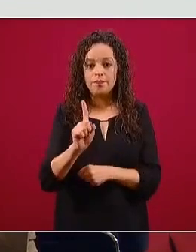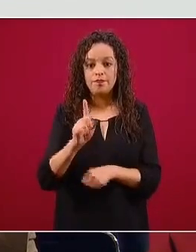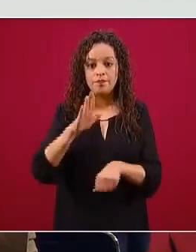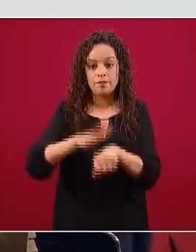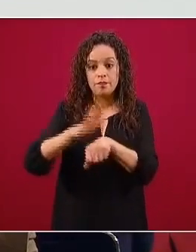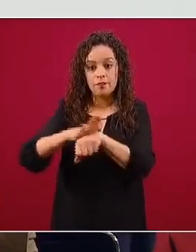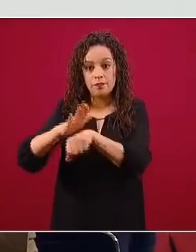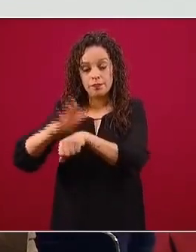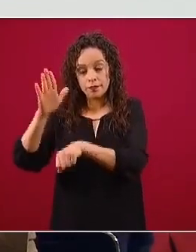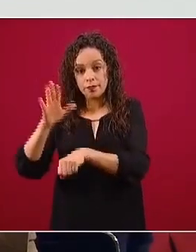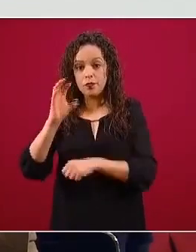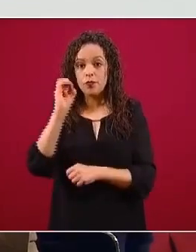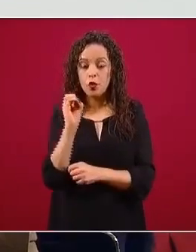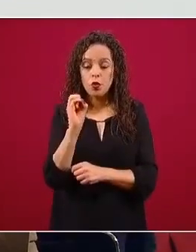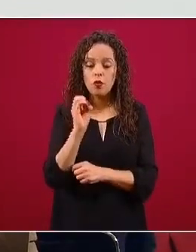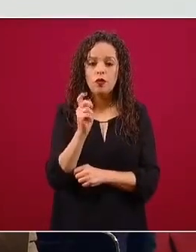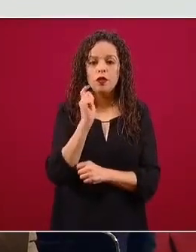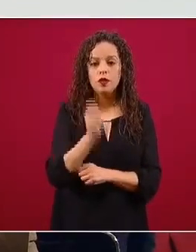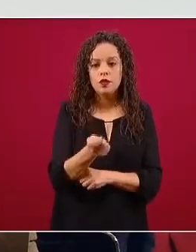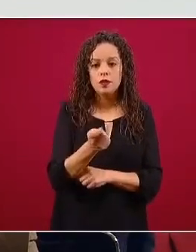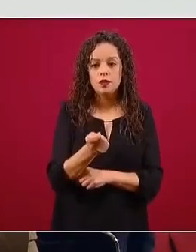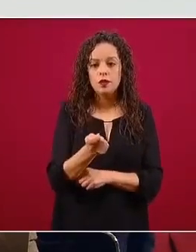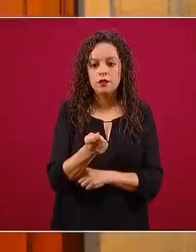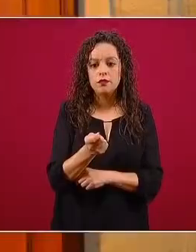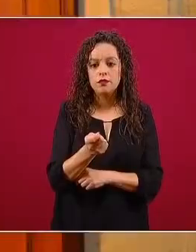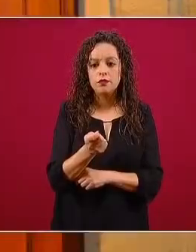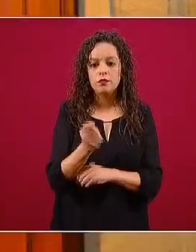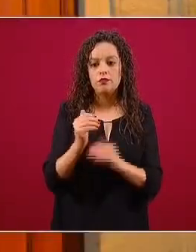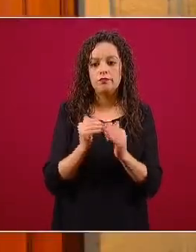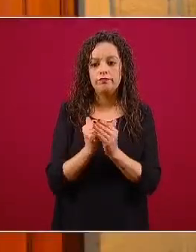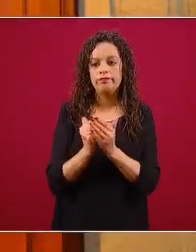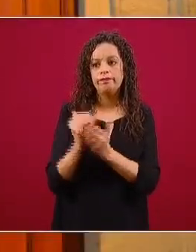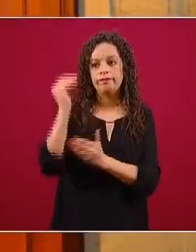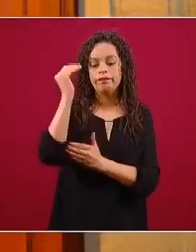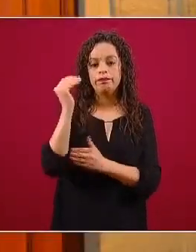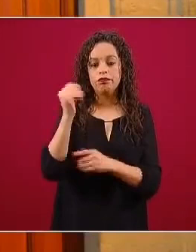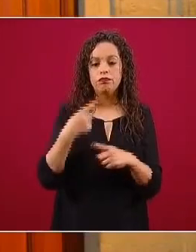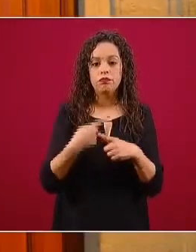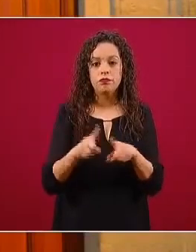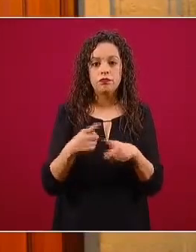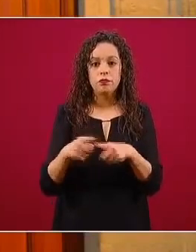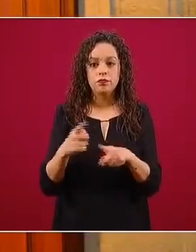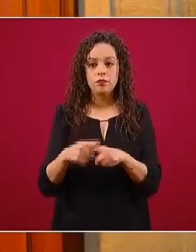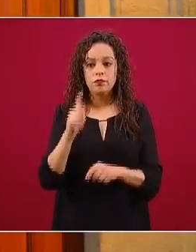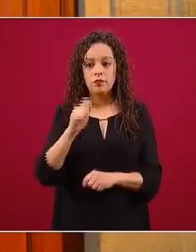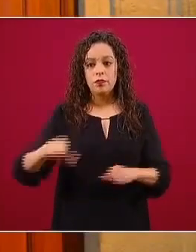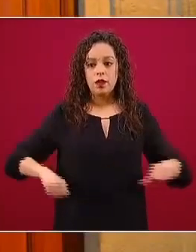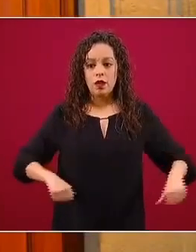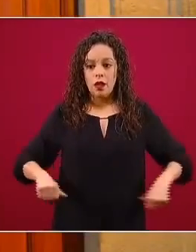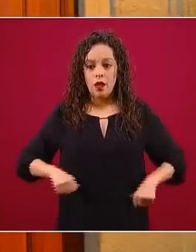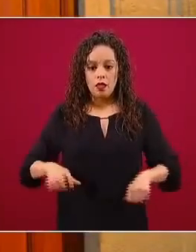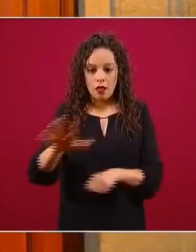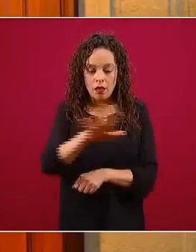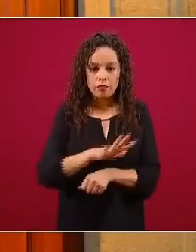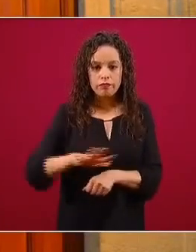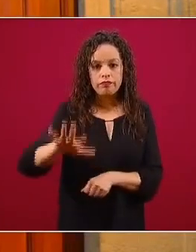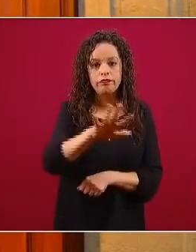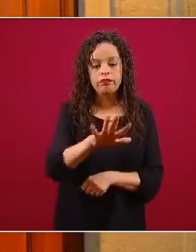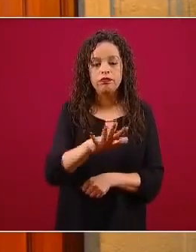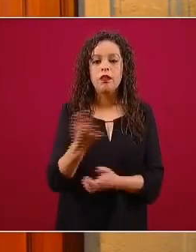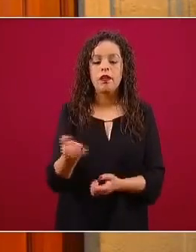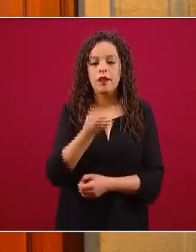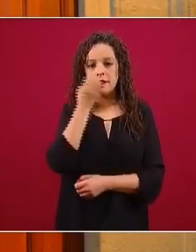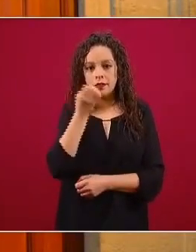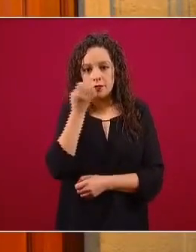una actividad más elevada de acciones públicas, de acciones educativas, de